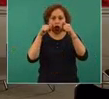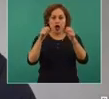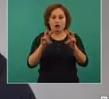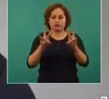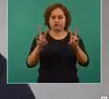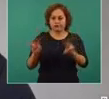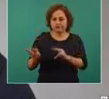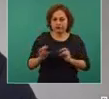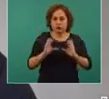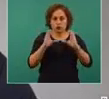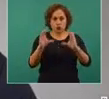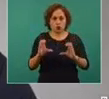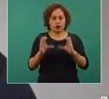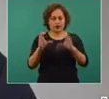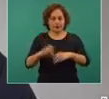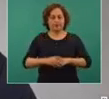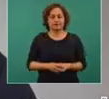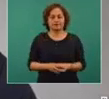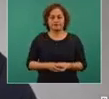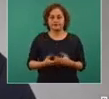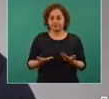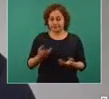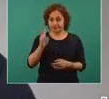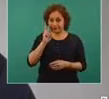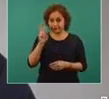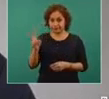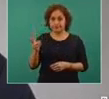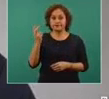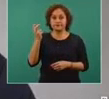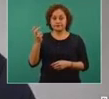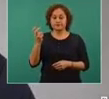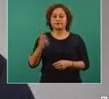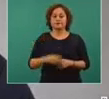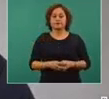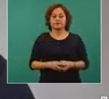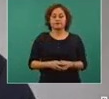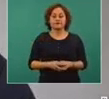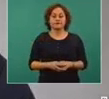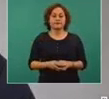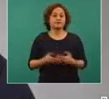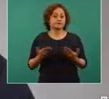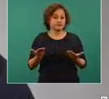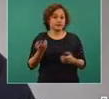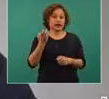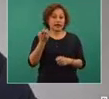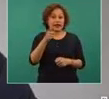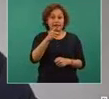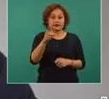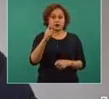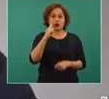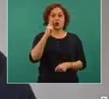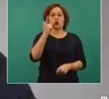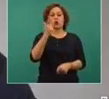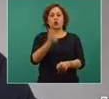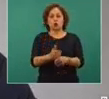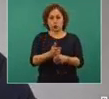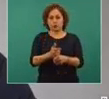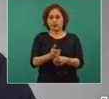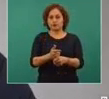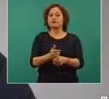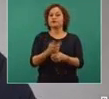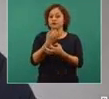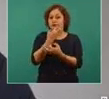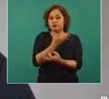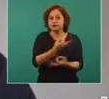una estabilización. Y lo vemos también en la región europea. Entonces, esto es un llamado, obviamente, a todos para